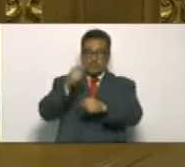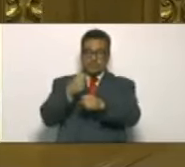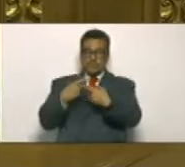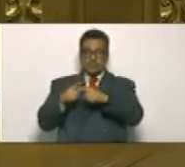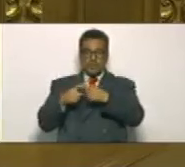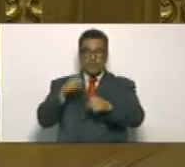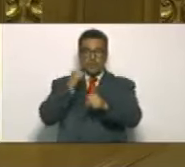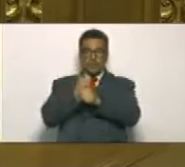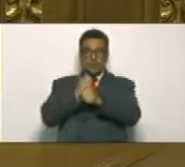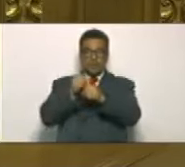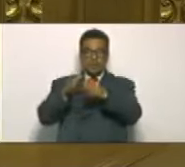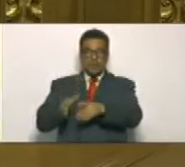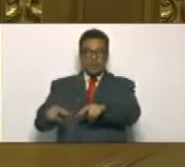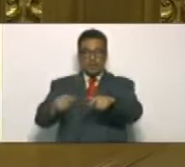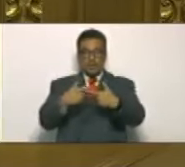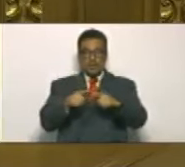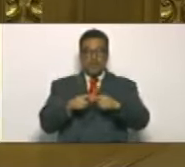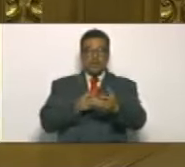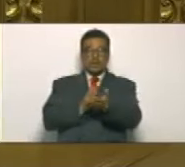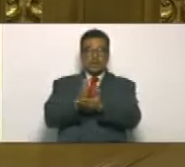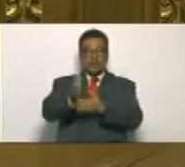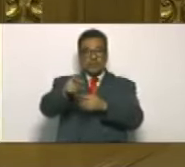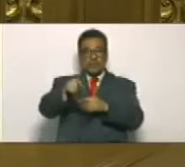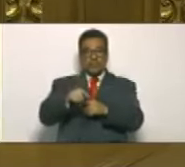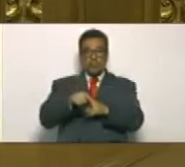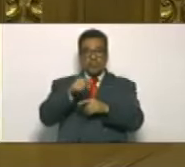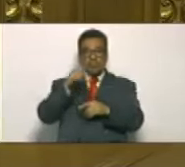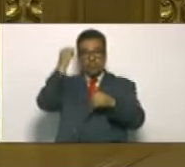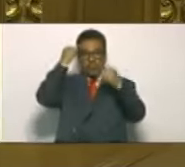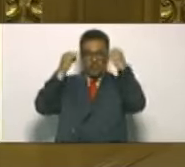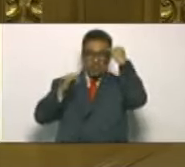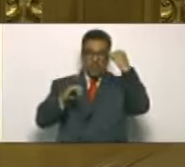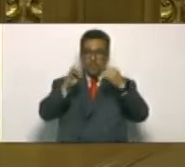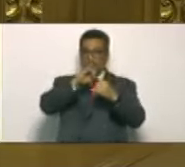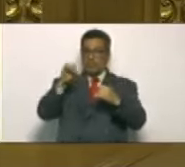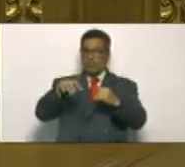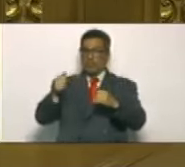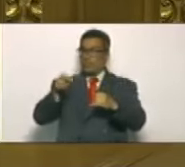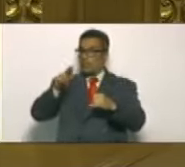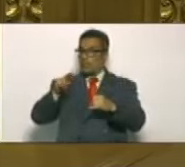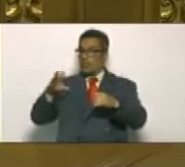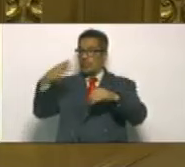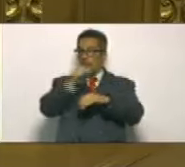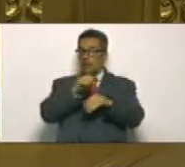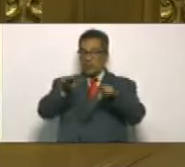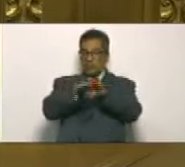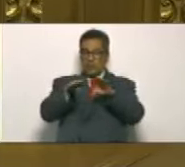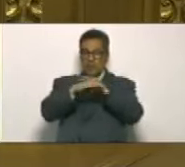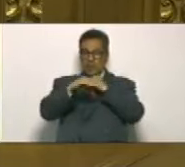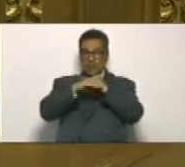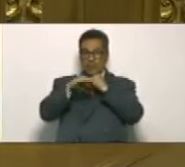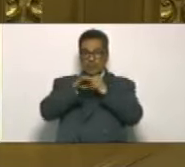trabajadores del sector agrícola, siguiendo los lineamientos del ideario zamorano para lograr la igualdad social y permitir un